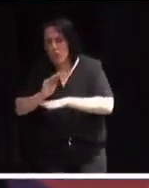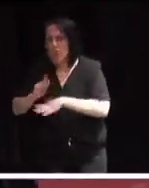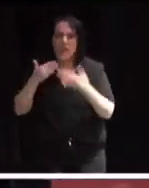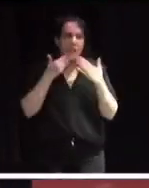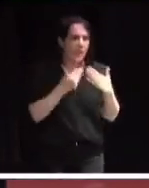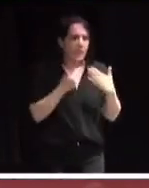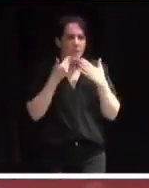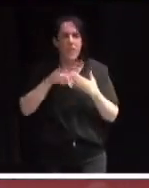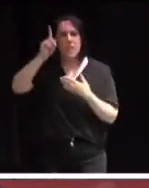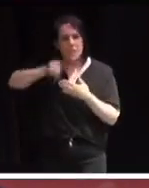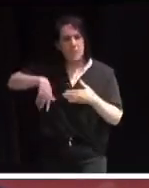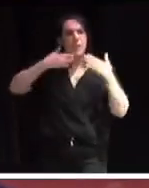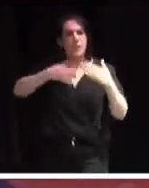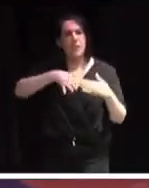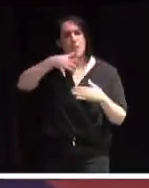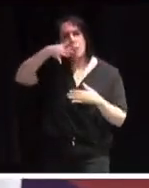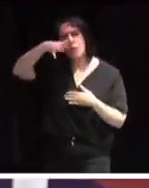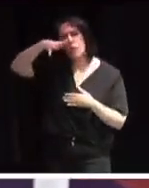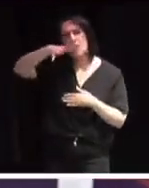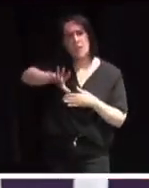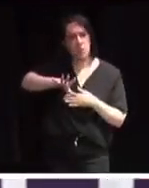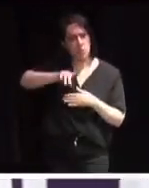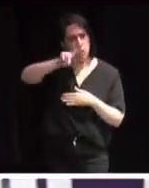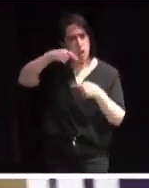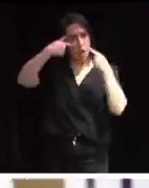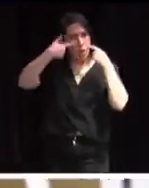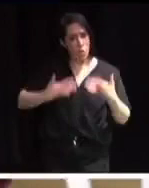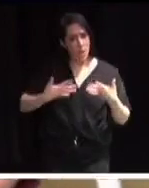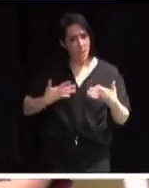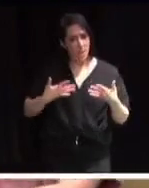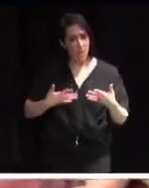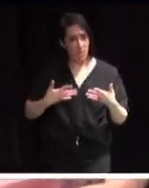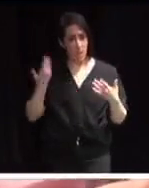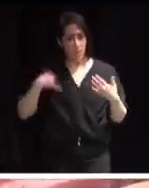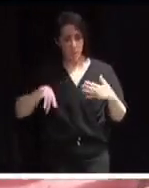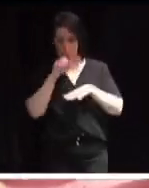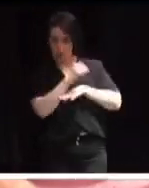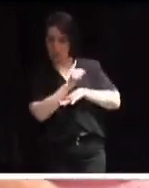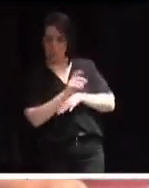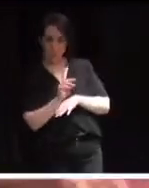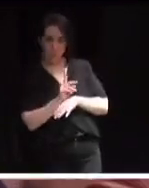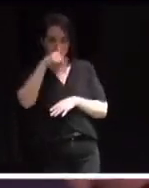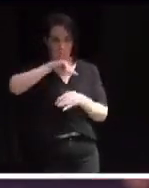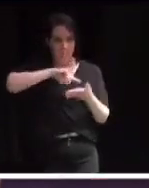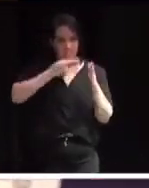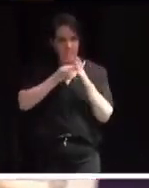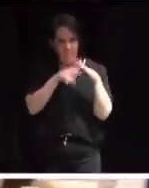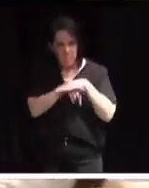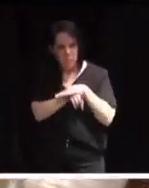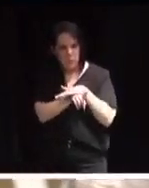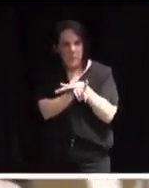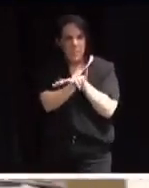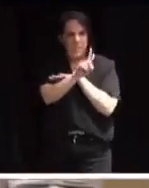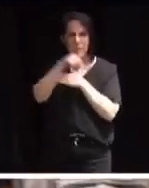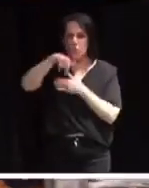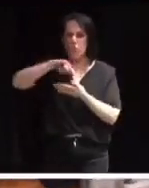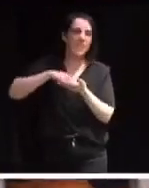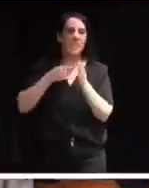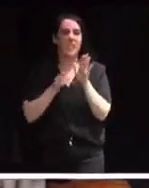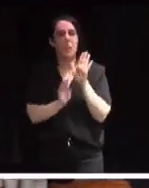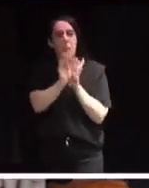por denunciar lo que ya hoy es una realidad que nadie ignora este sistema de desarrollo este sistema productivo